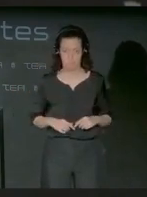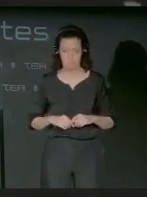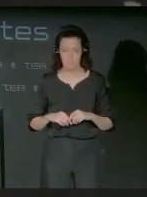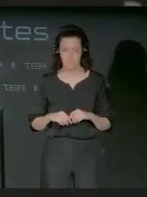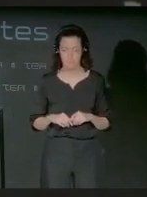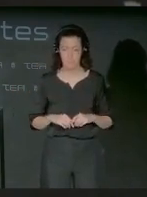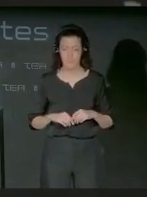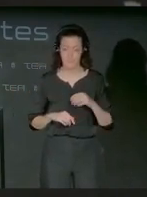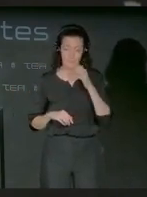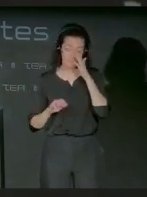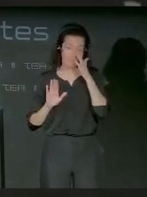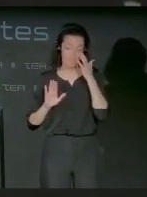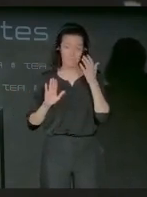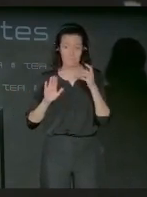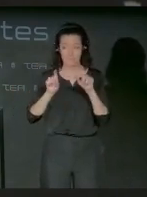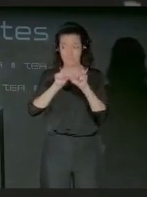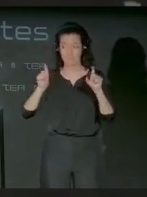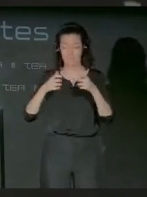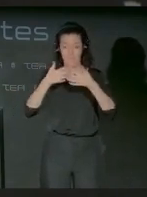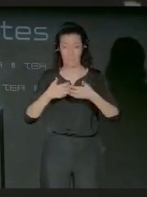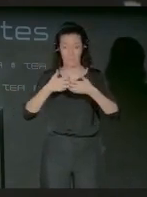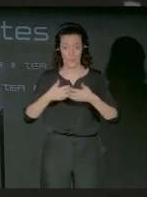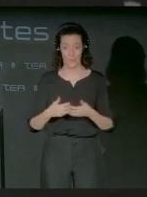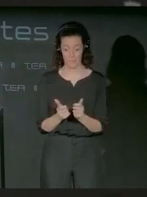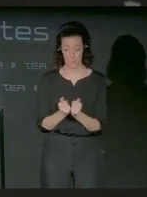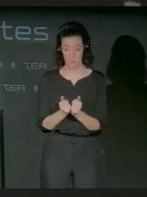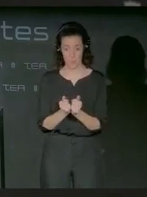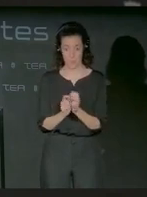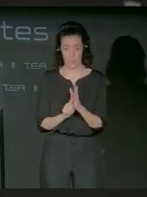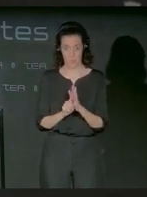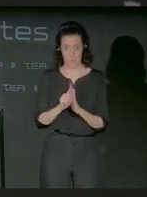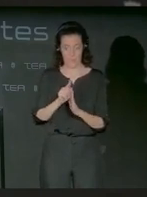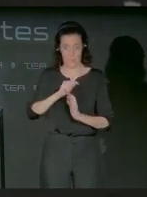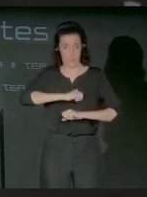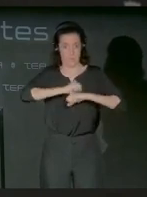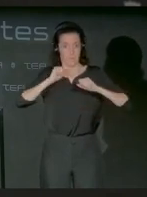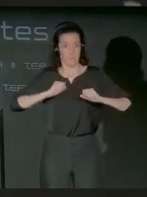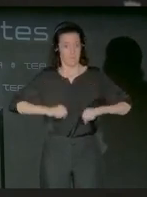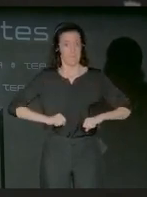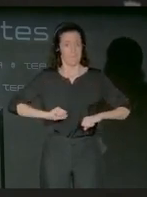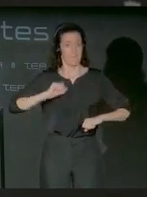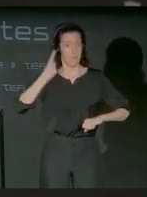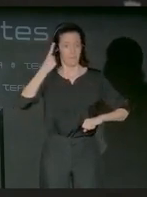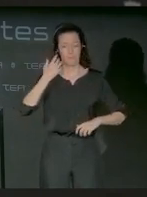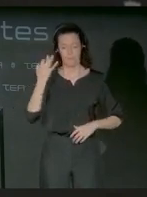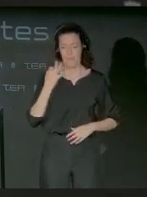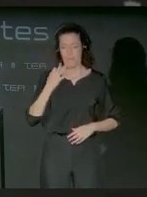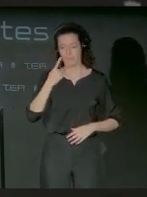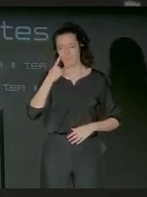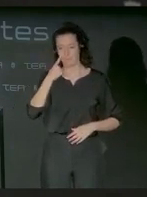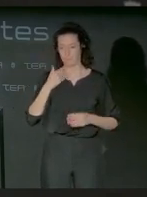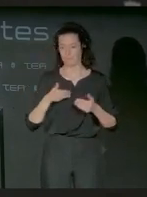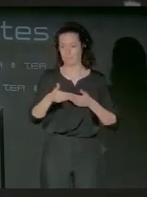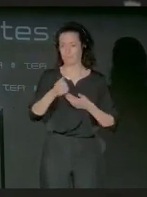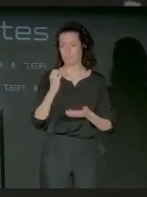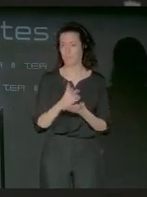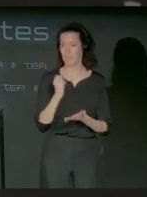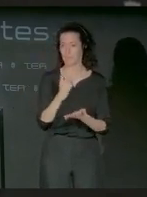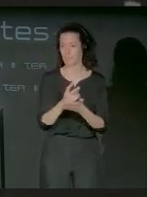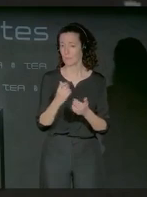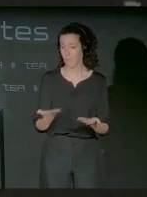no obstante para que la Industria del videojuego alcance su máximo potencial tenemos que prestar atención a los retos algunos de ellos